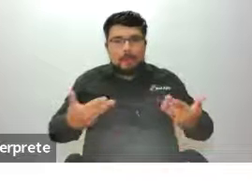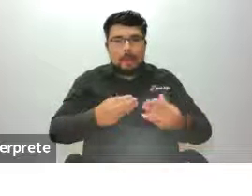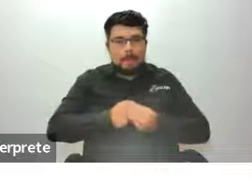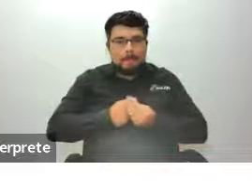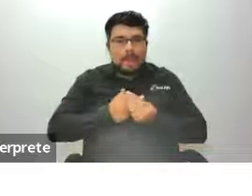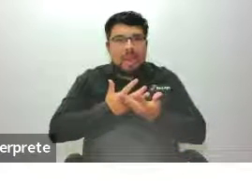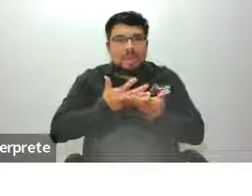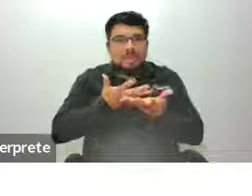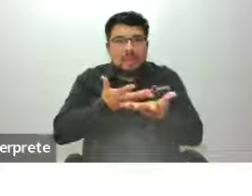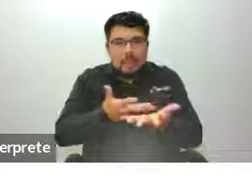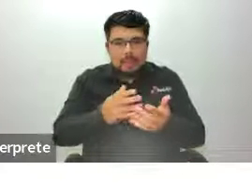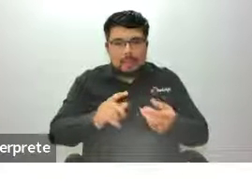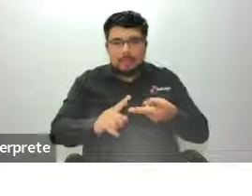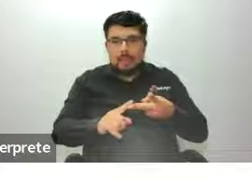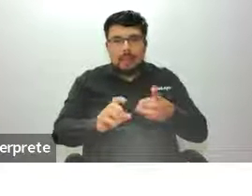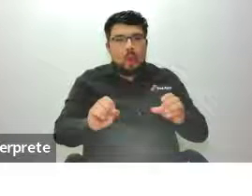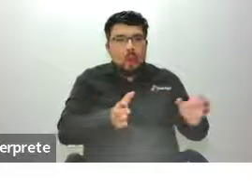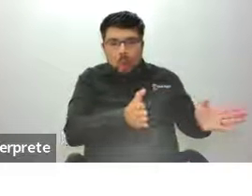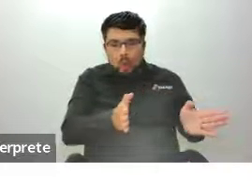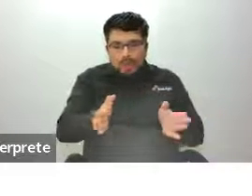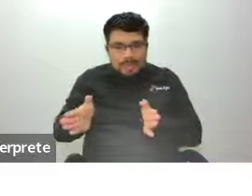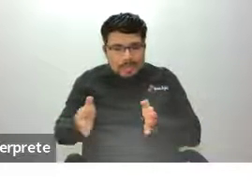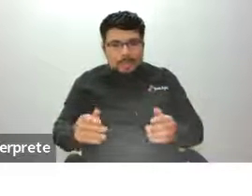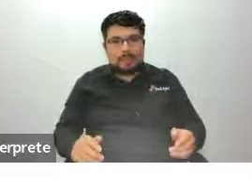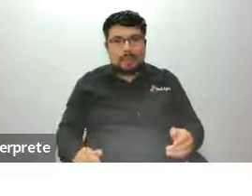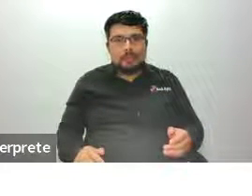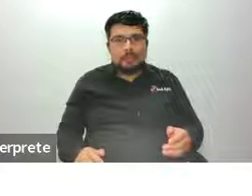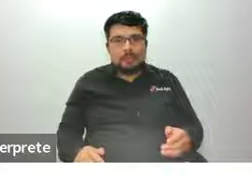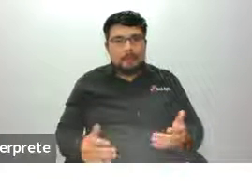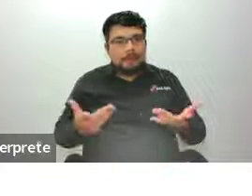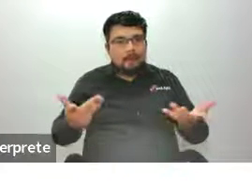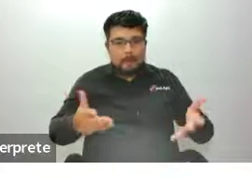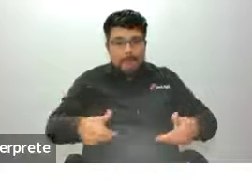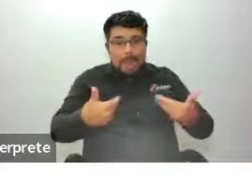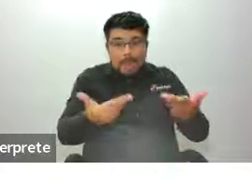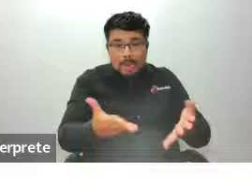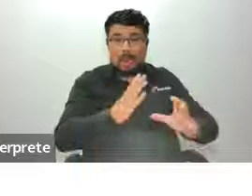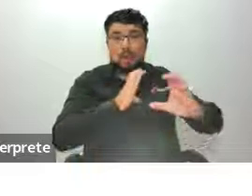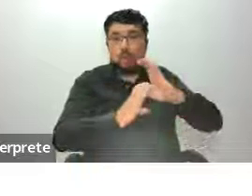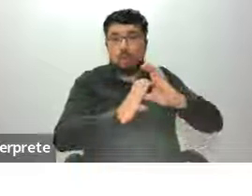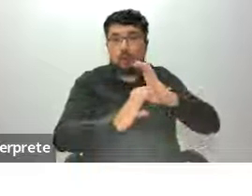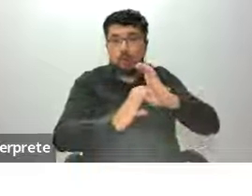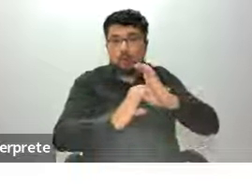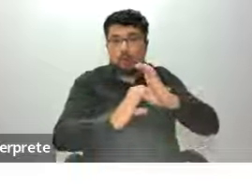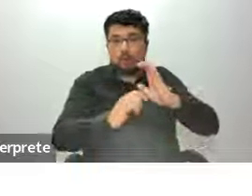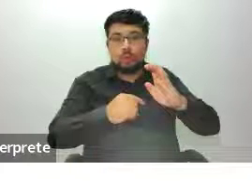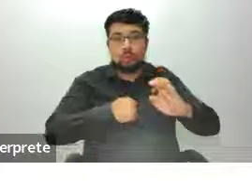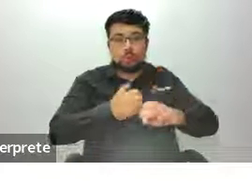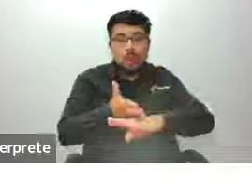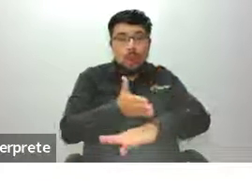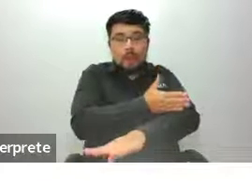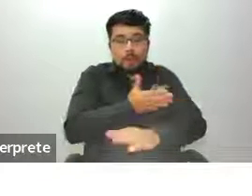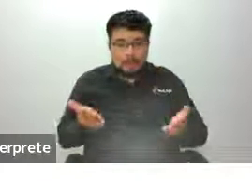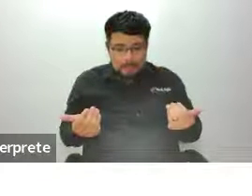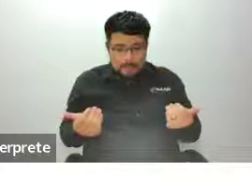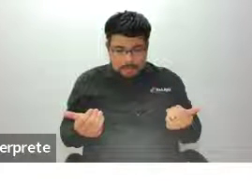manifestarse, organizarse para poder entregar comunicación, necesito tenerlo potencialmente